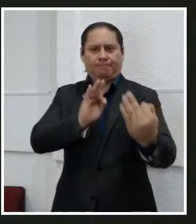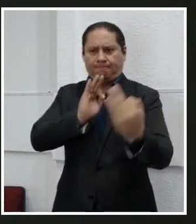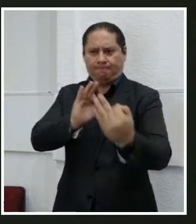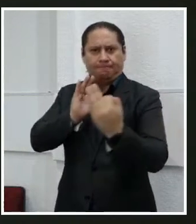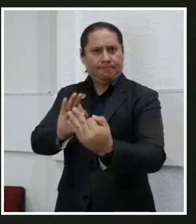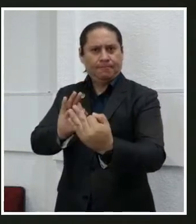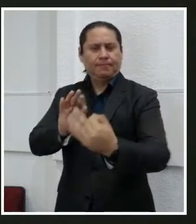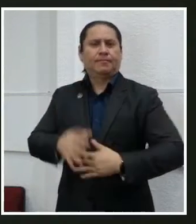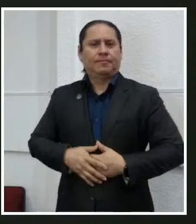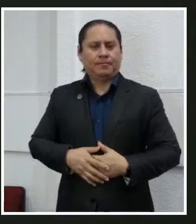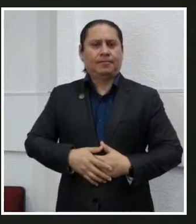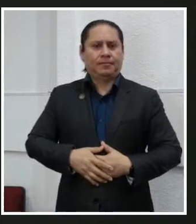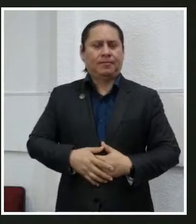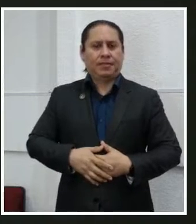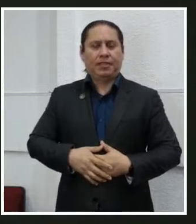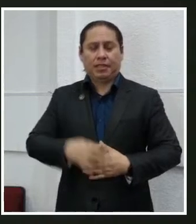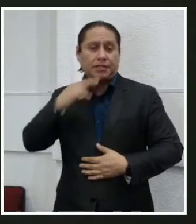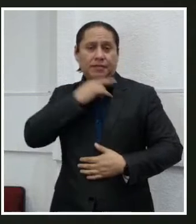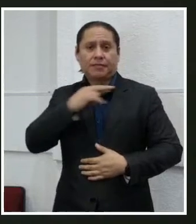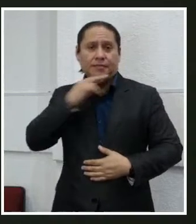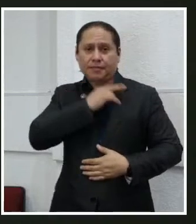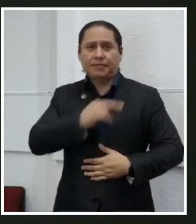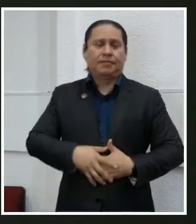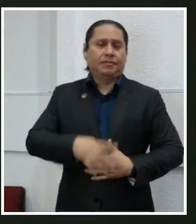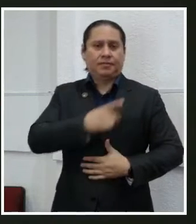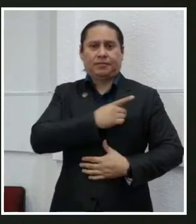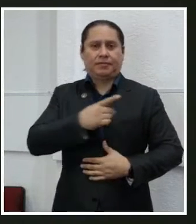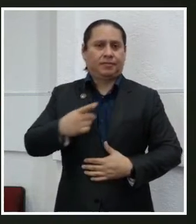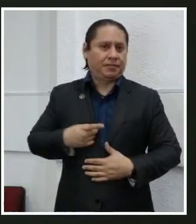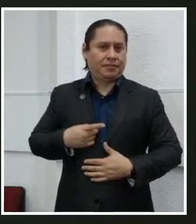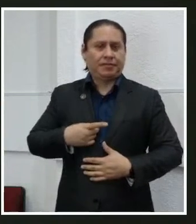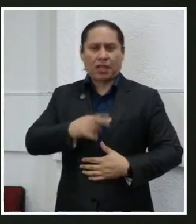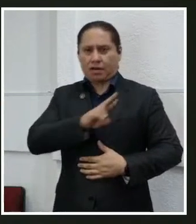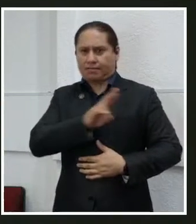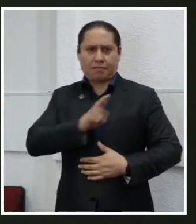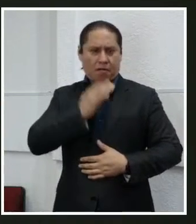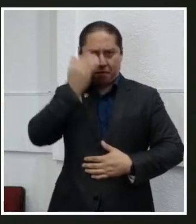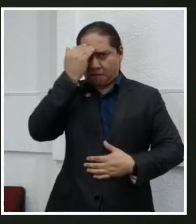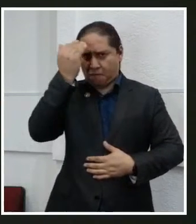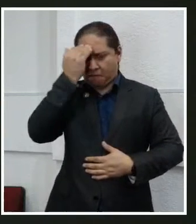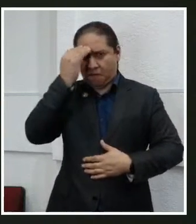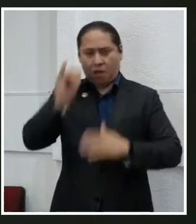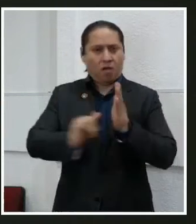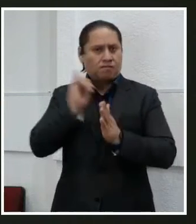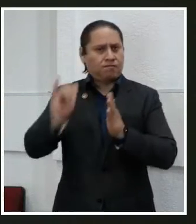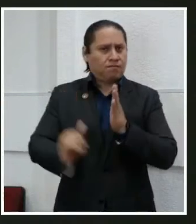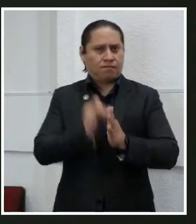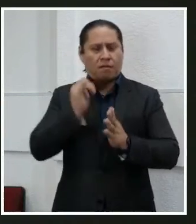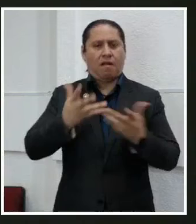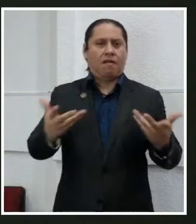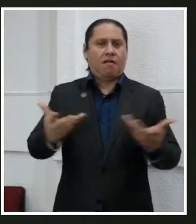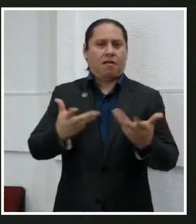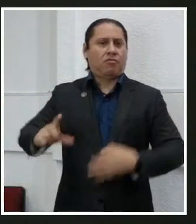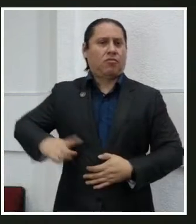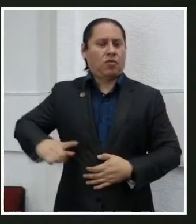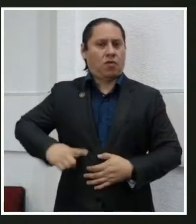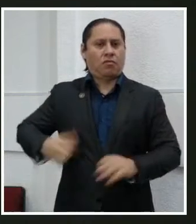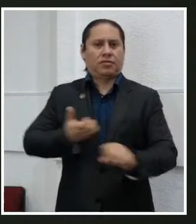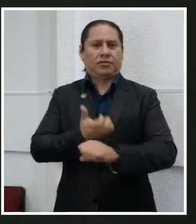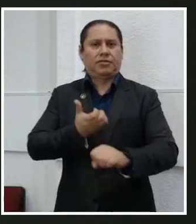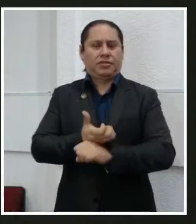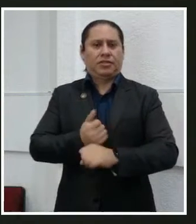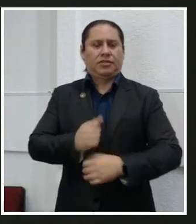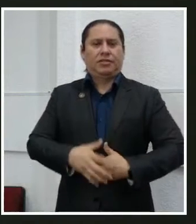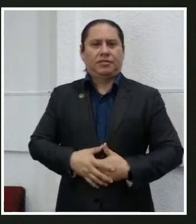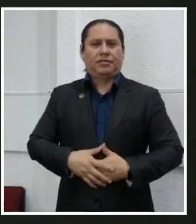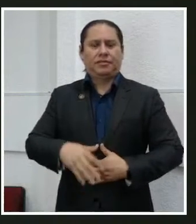siendo además muy oportuno, debido a que es de reconocerse que la obra pública que realiza el gobierno del